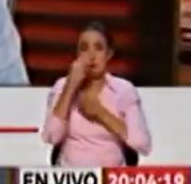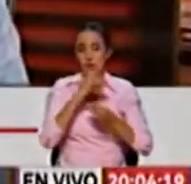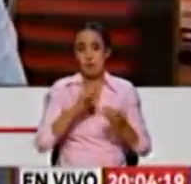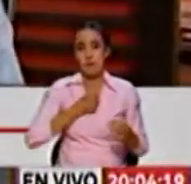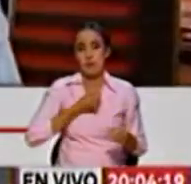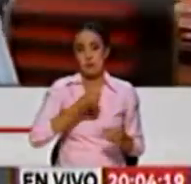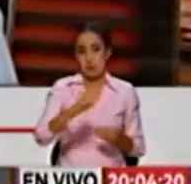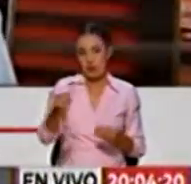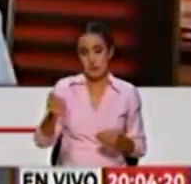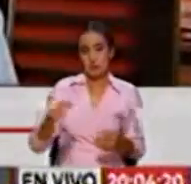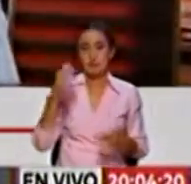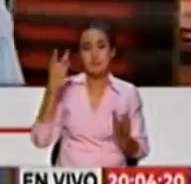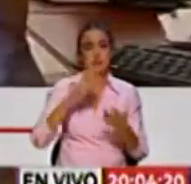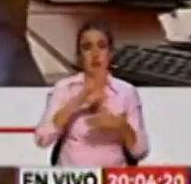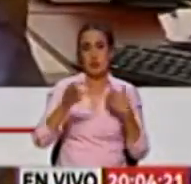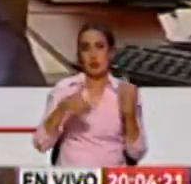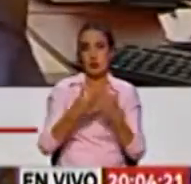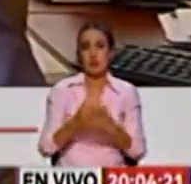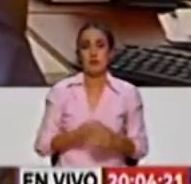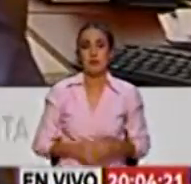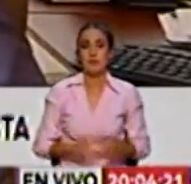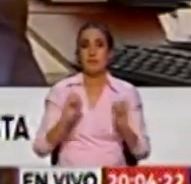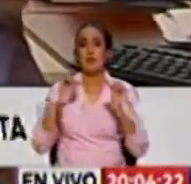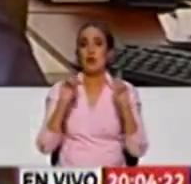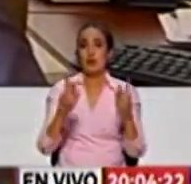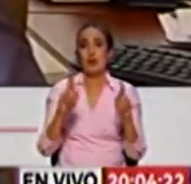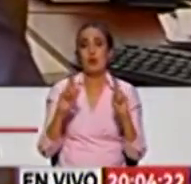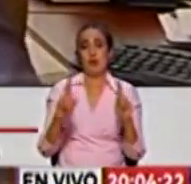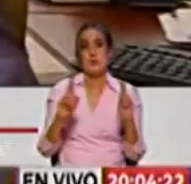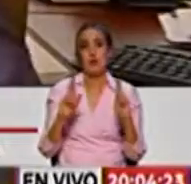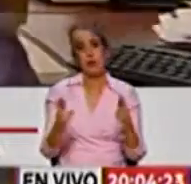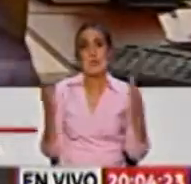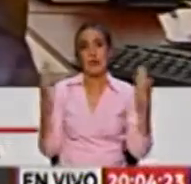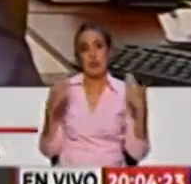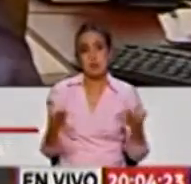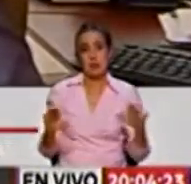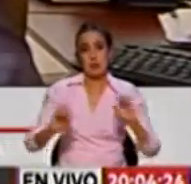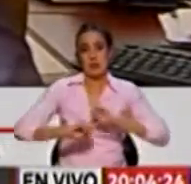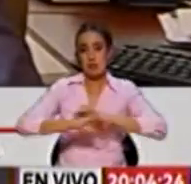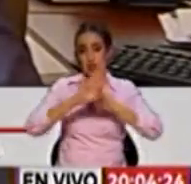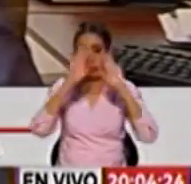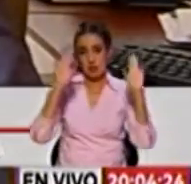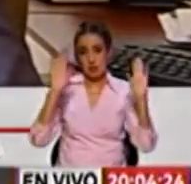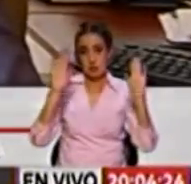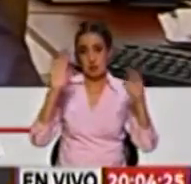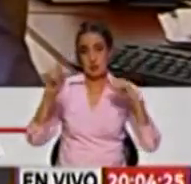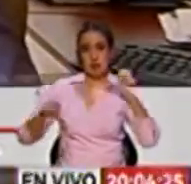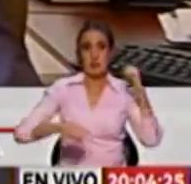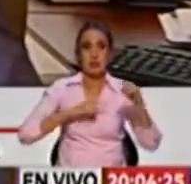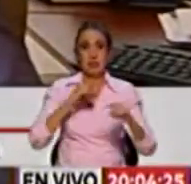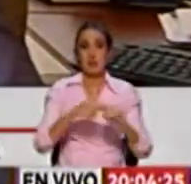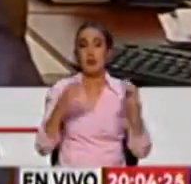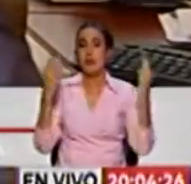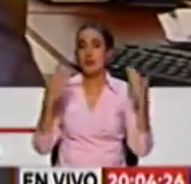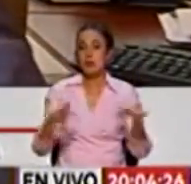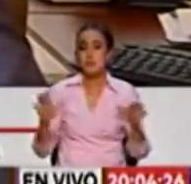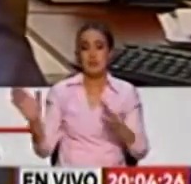paseos acuáticos, todo eso. Ojalá pues que existan ya claros estudios y que